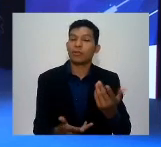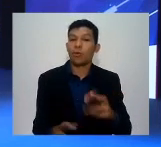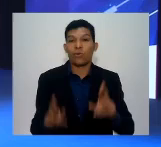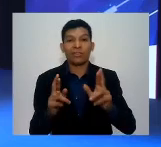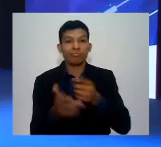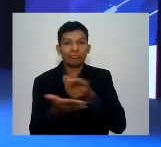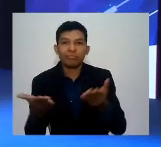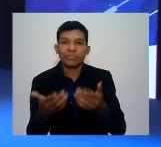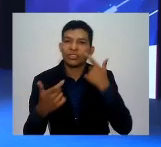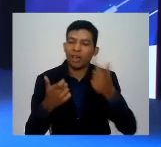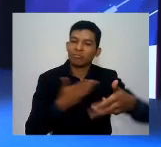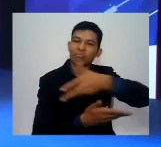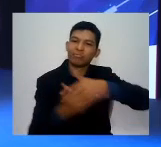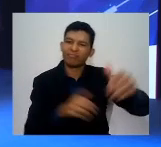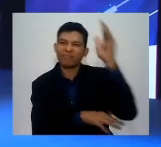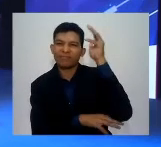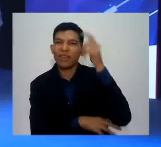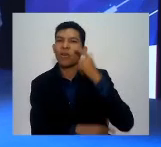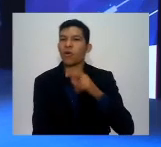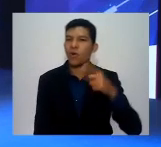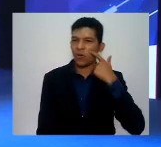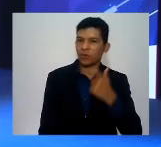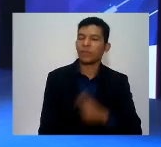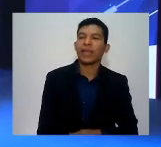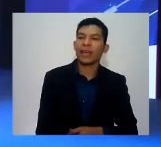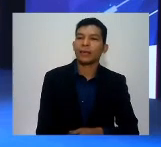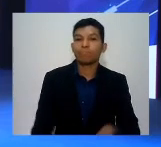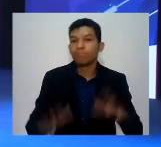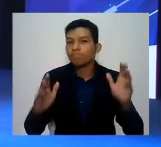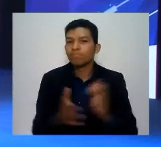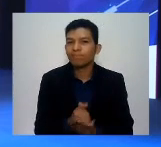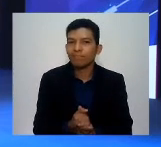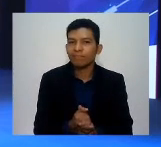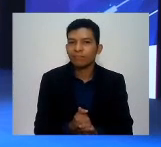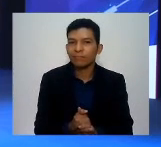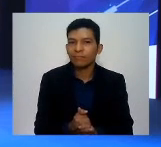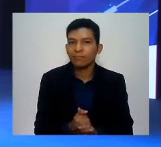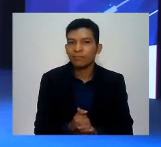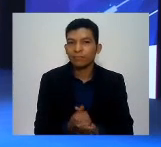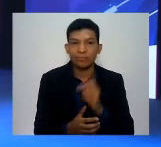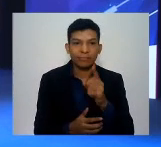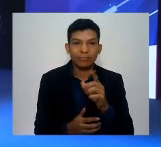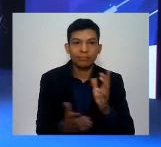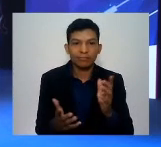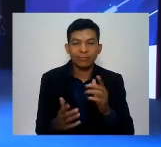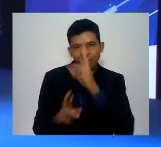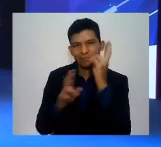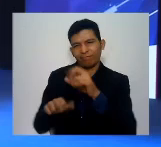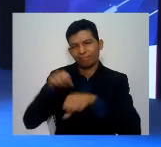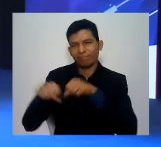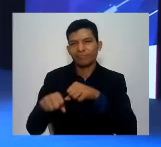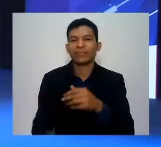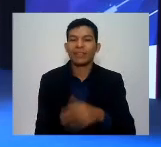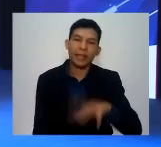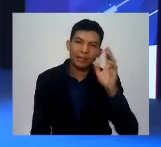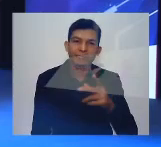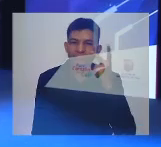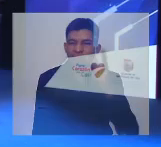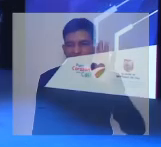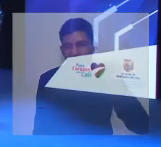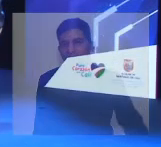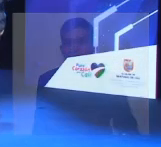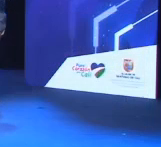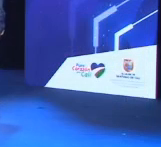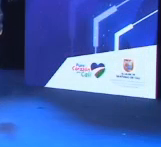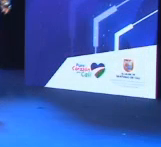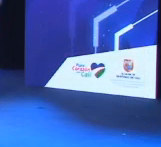de la bicicleta. Y lo chistoso del asunto es que, como hasta 1740 y pico, 1700 y pico, la